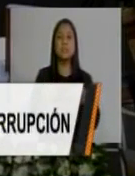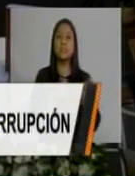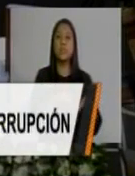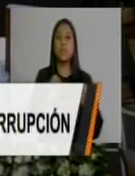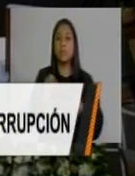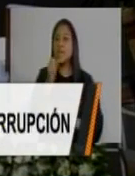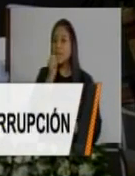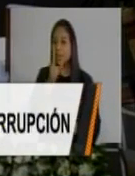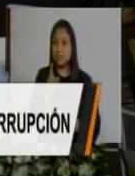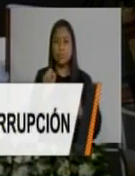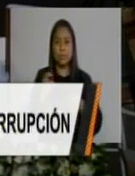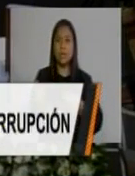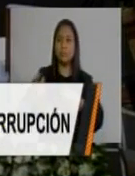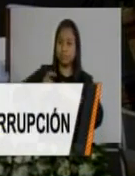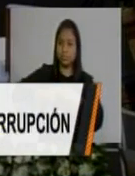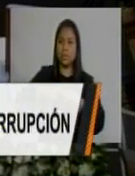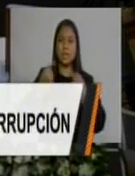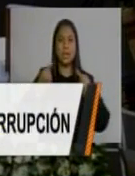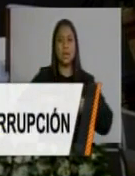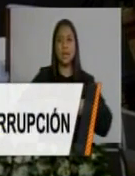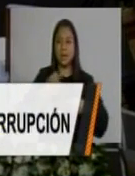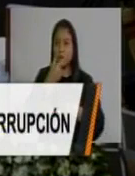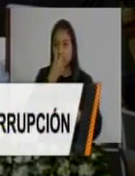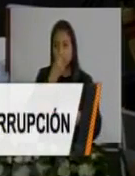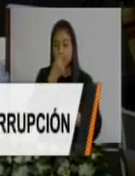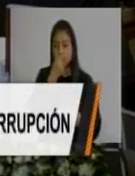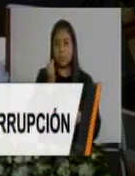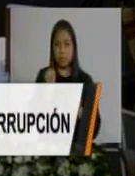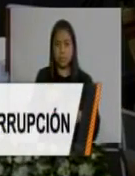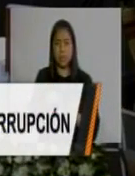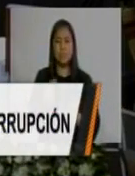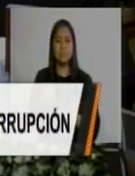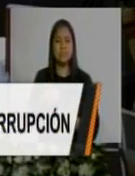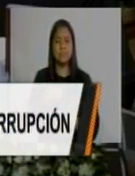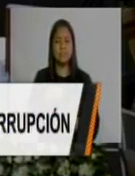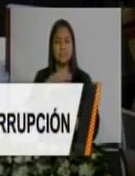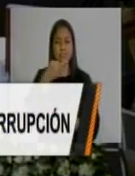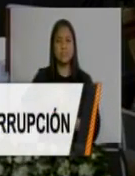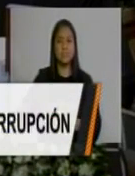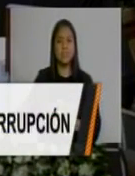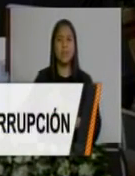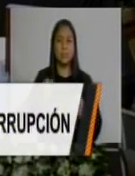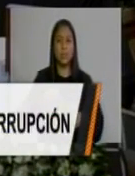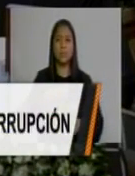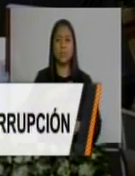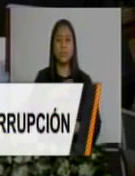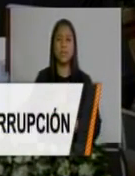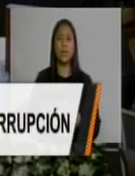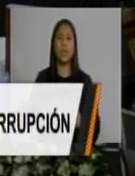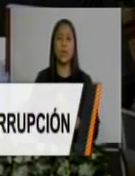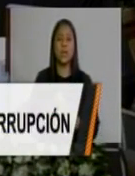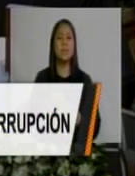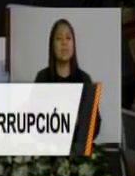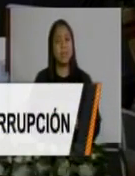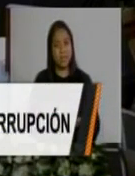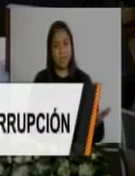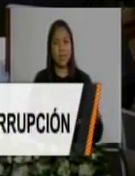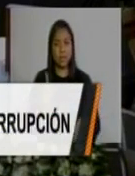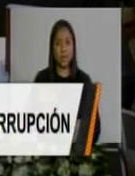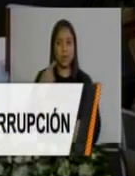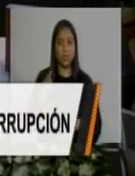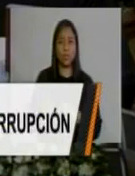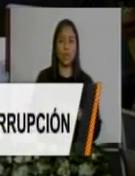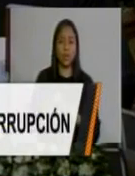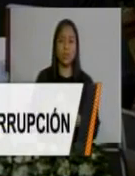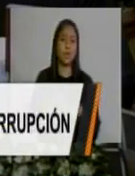sea parte de la lucha contra la corrupción, yo estoy seguro que podemos tener un año muy tranquilo el año entrante en